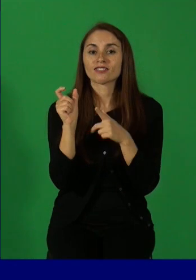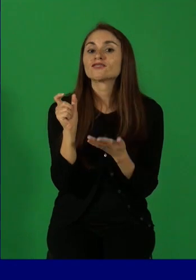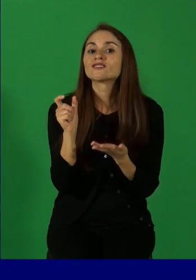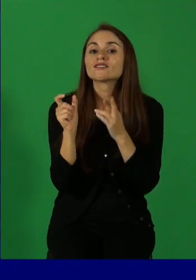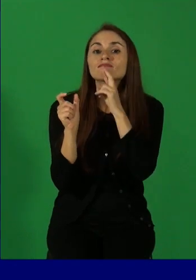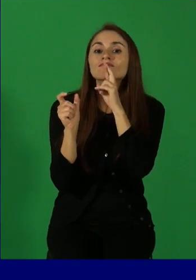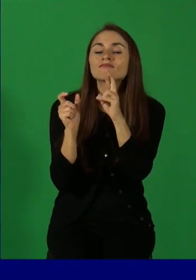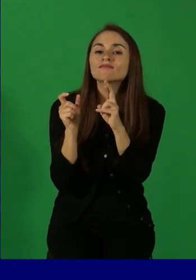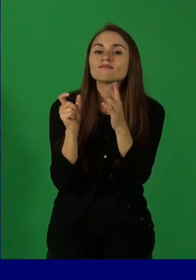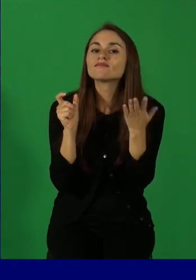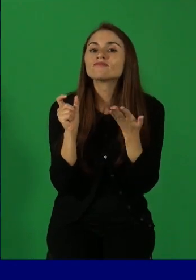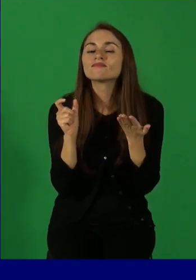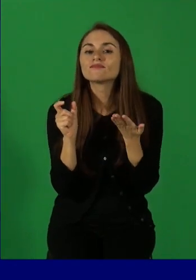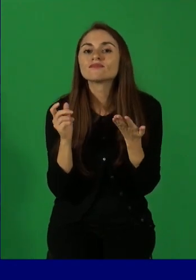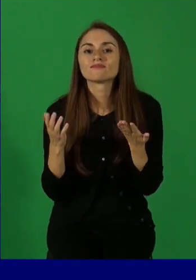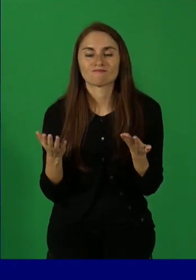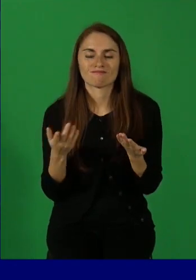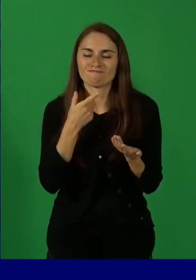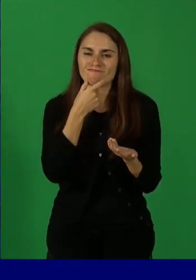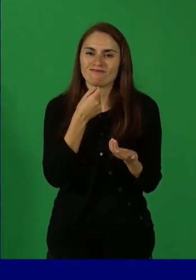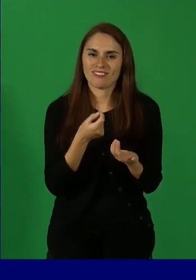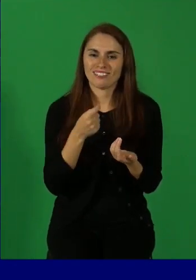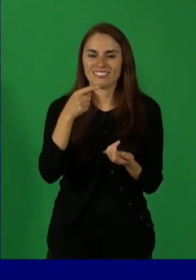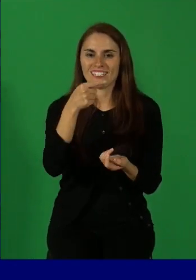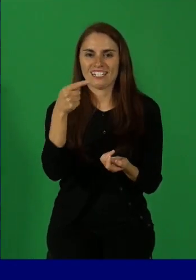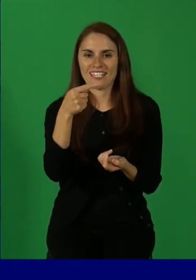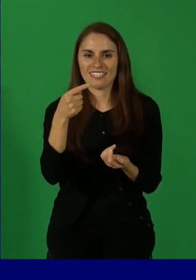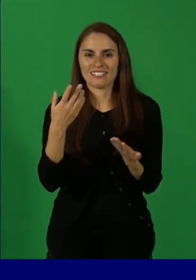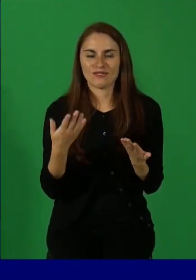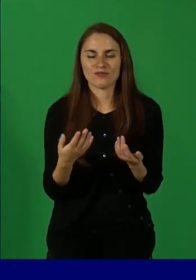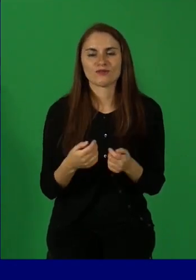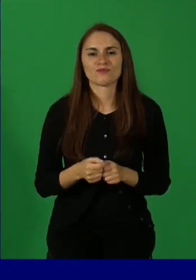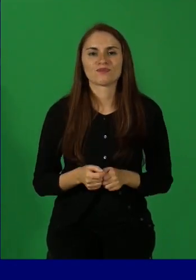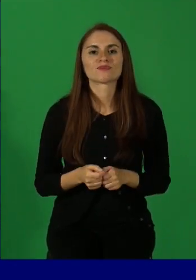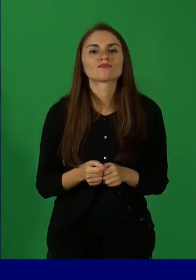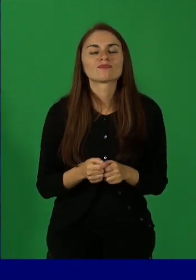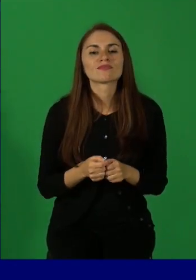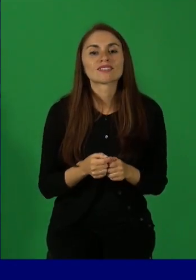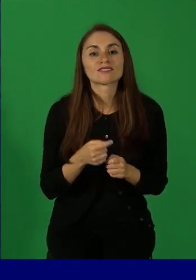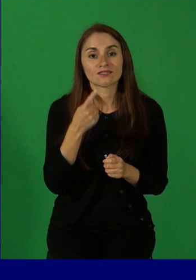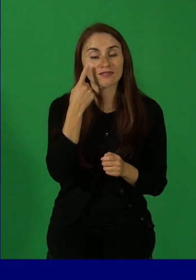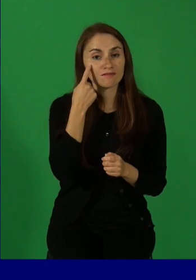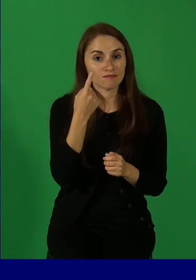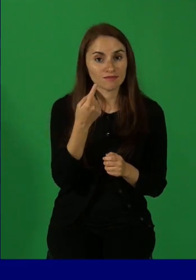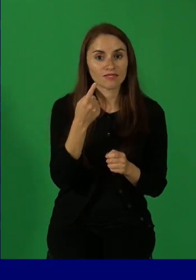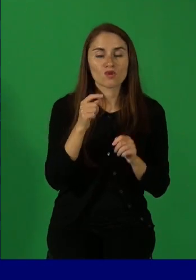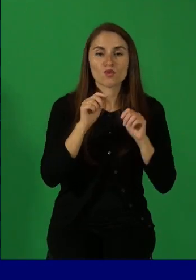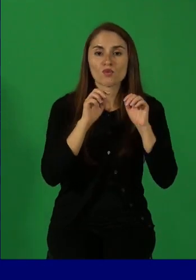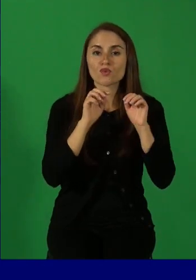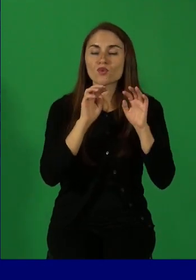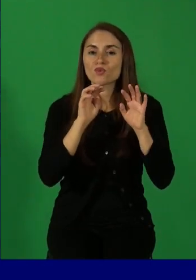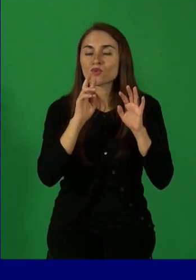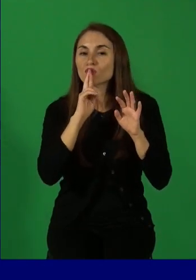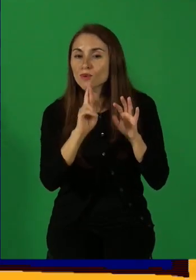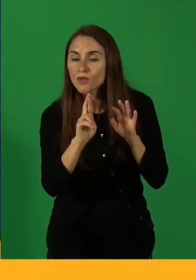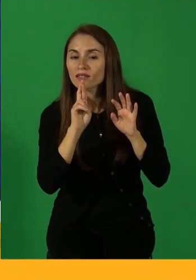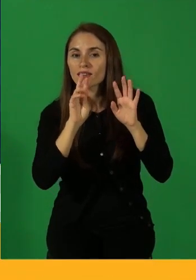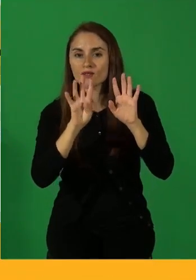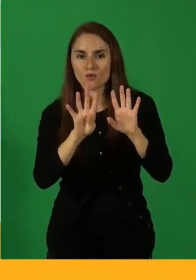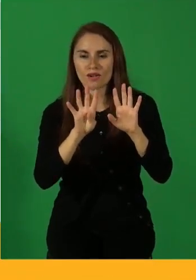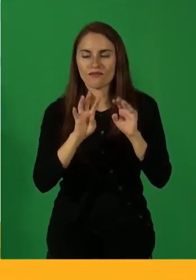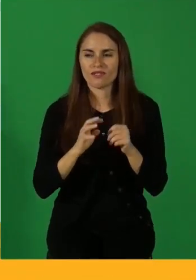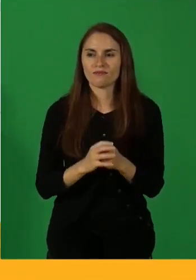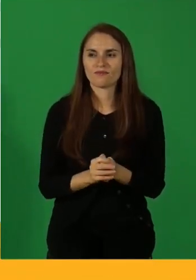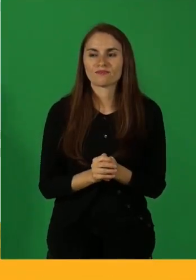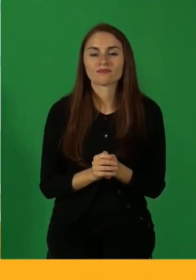resultado, ¿cómo es? Muy fácil, negativo. Y ahora dividimos. 9, excelente. ¿Te das